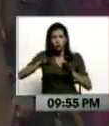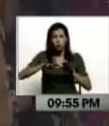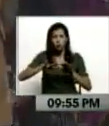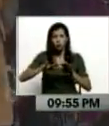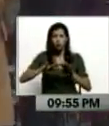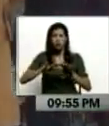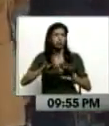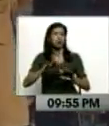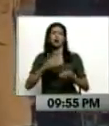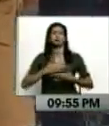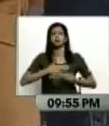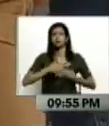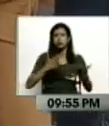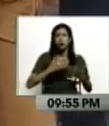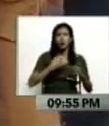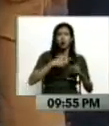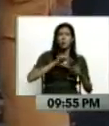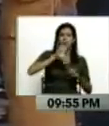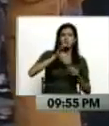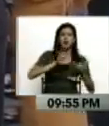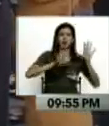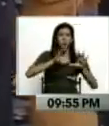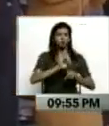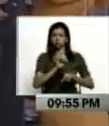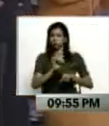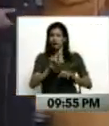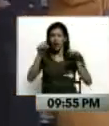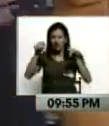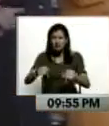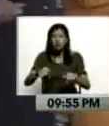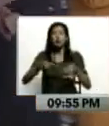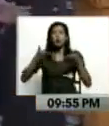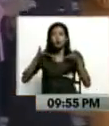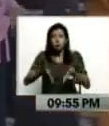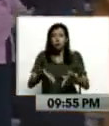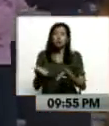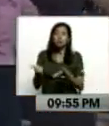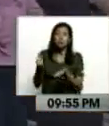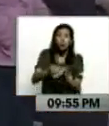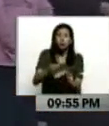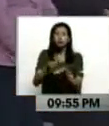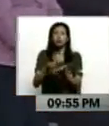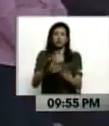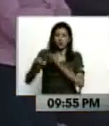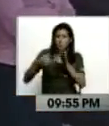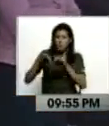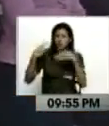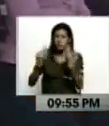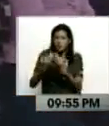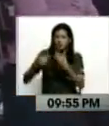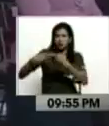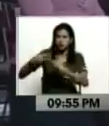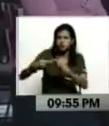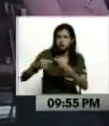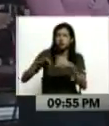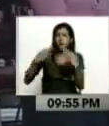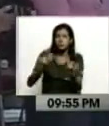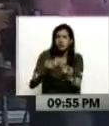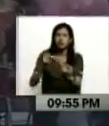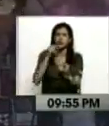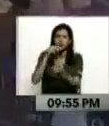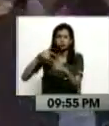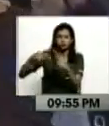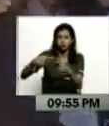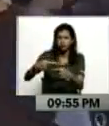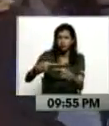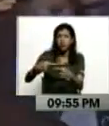país nuestro país donde están los puzos de nuestros viejos donde descansaremos algún día nosotros y donde